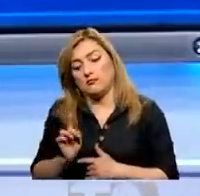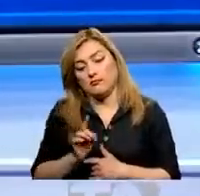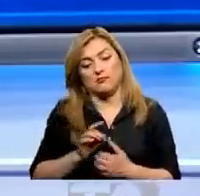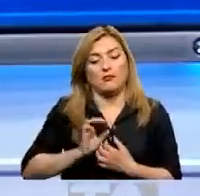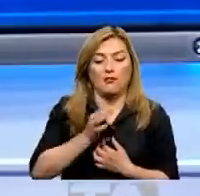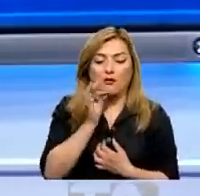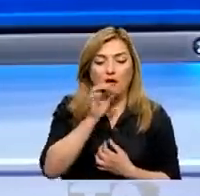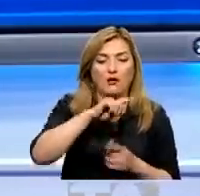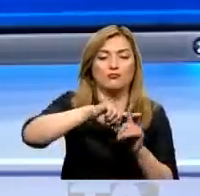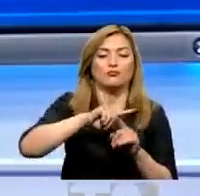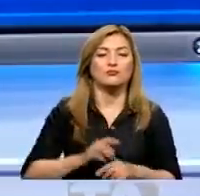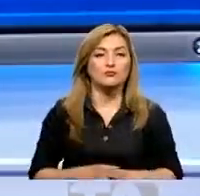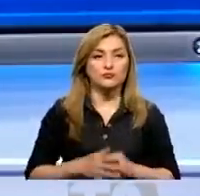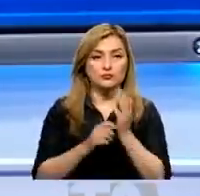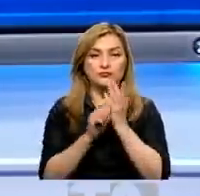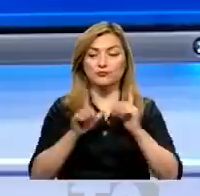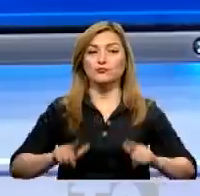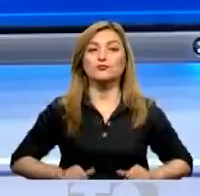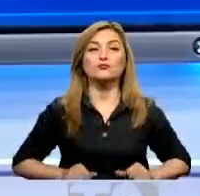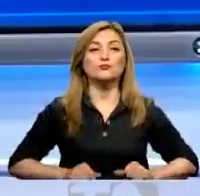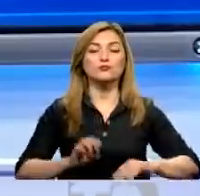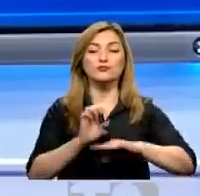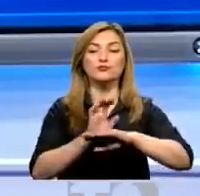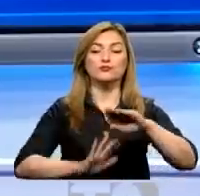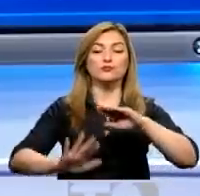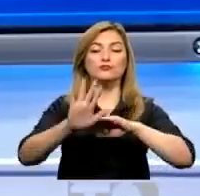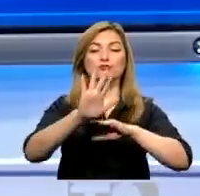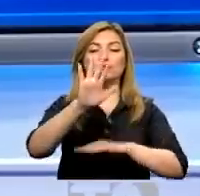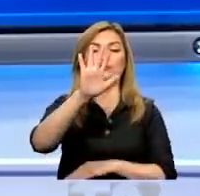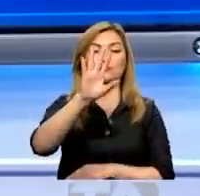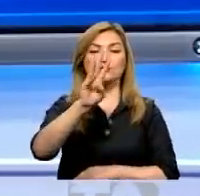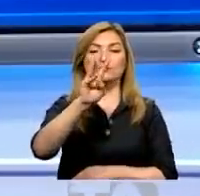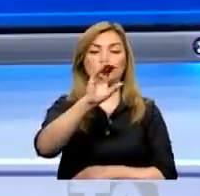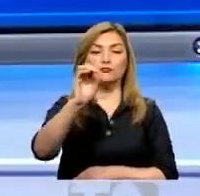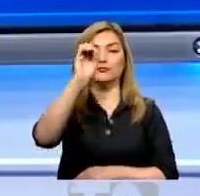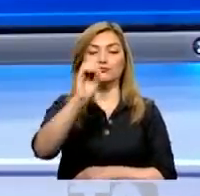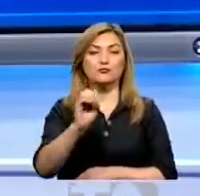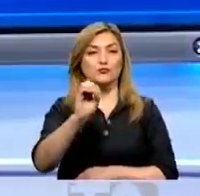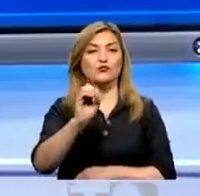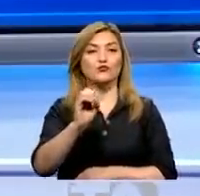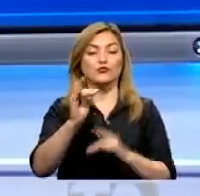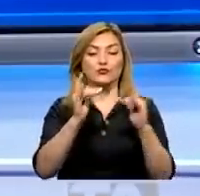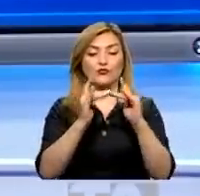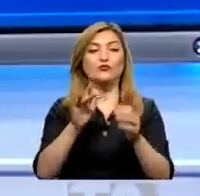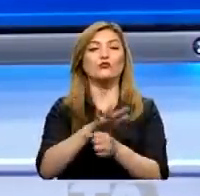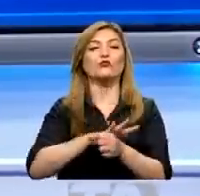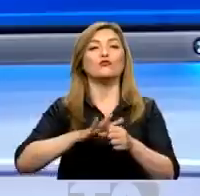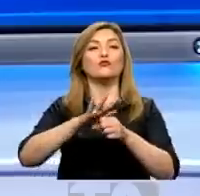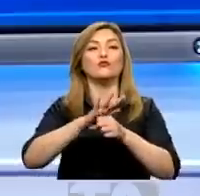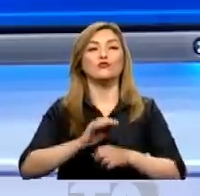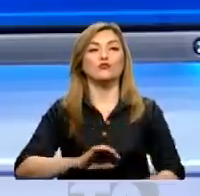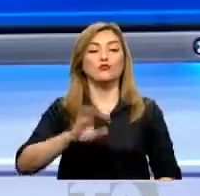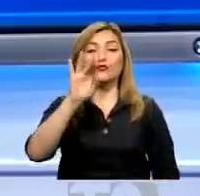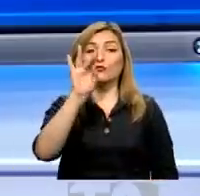Según cifras del Ministerio de Salud, a escala nacional existe un 56% de ocupación en hospitalización y el